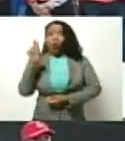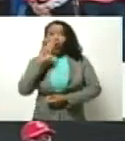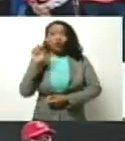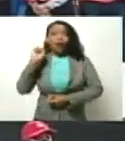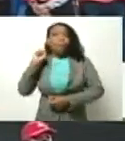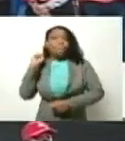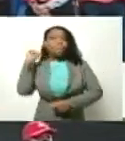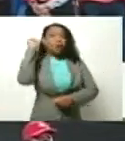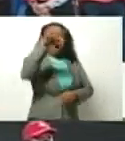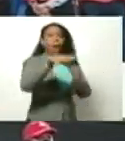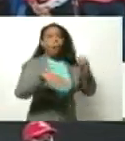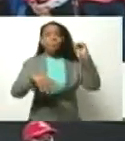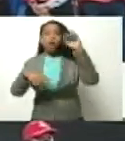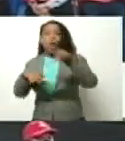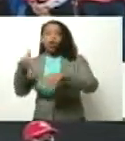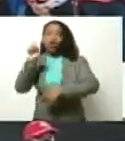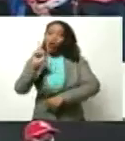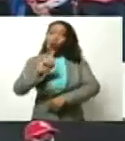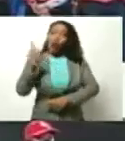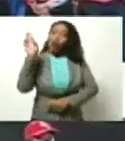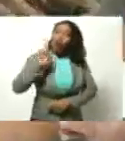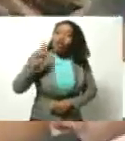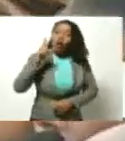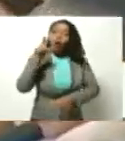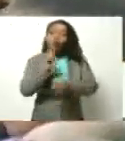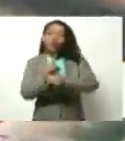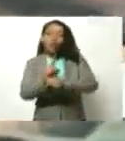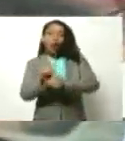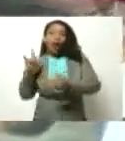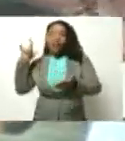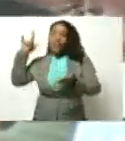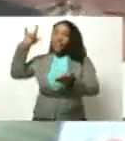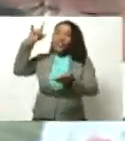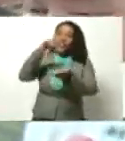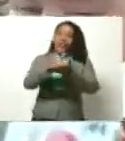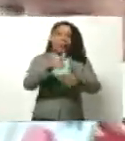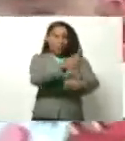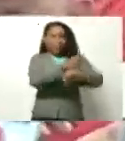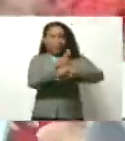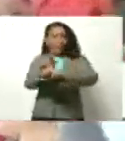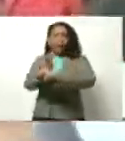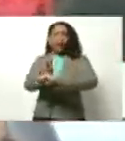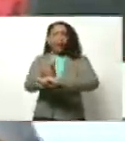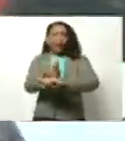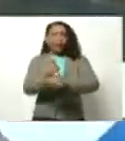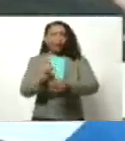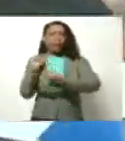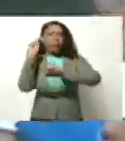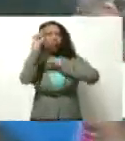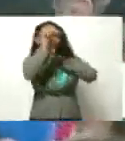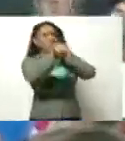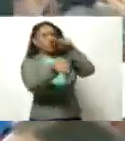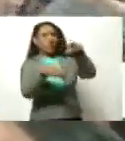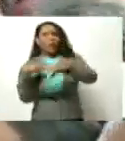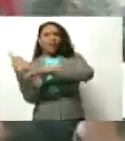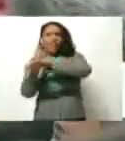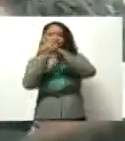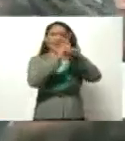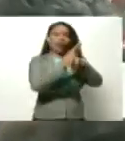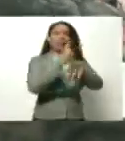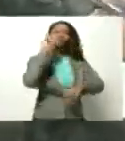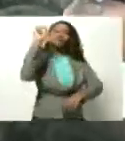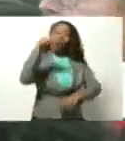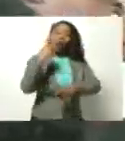bombas que no sólo usa aviones de combate misiles drones no también